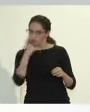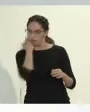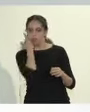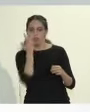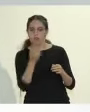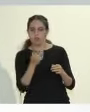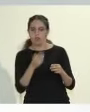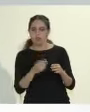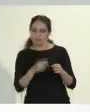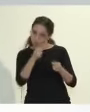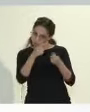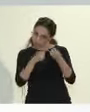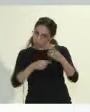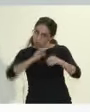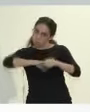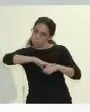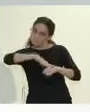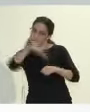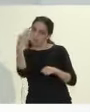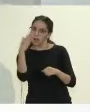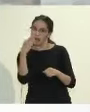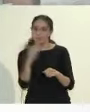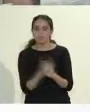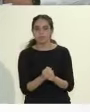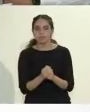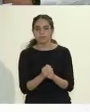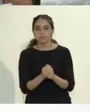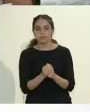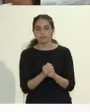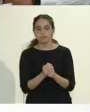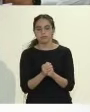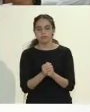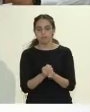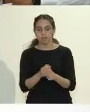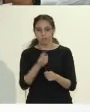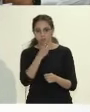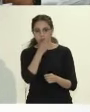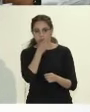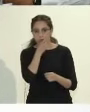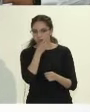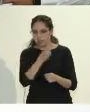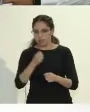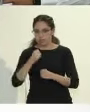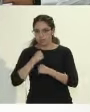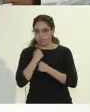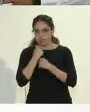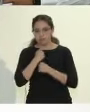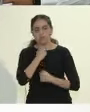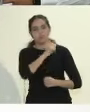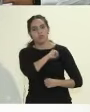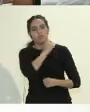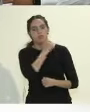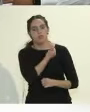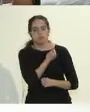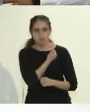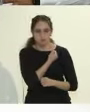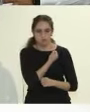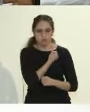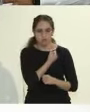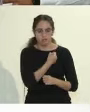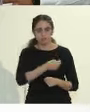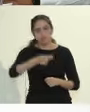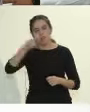y esto lo va a determinar en su caso la autoridad sanitaria o es la que va a recomendar que se tomen